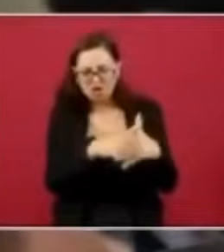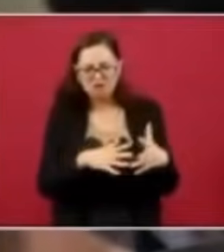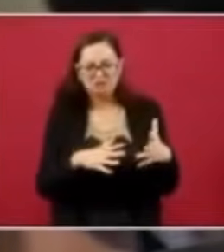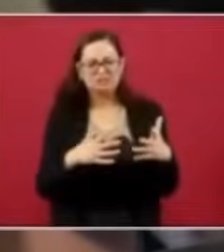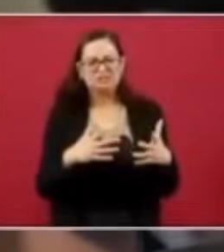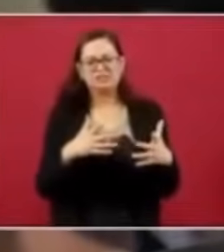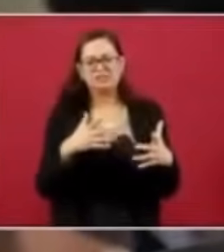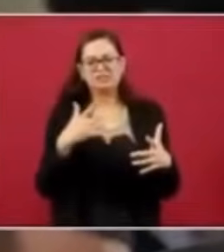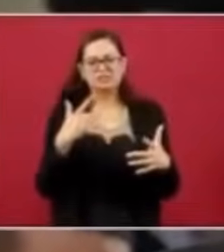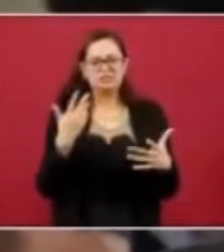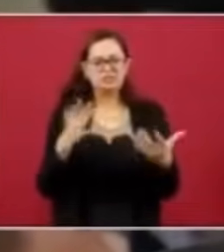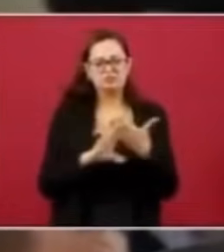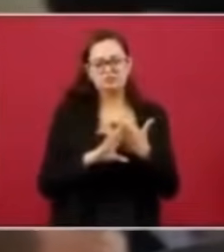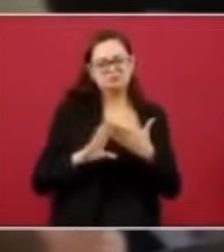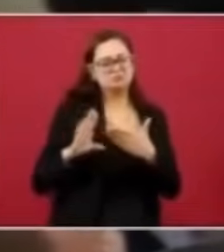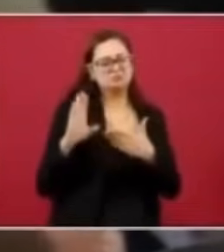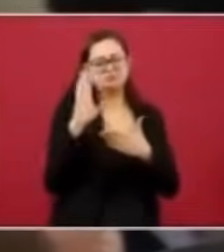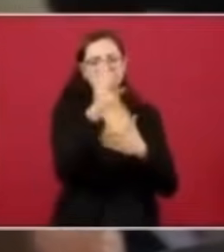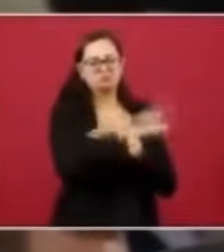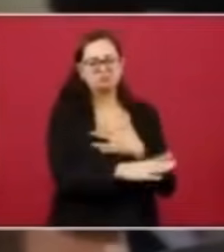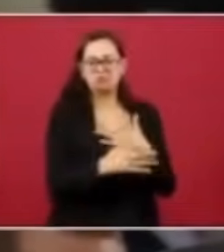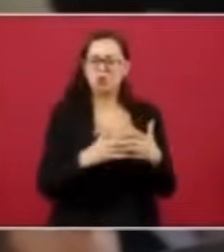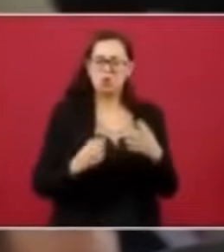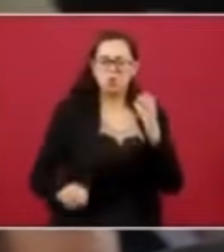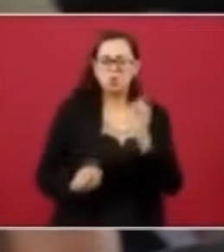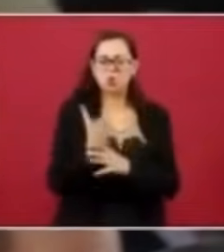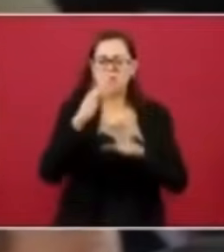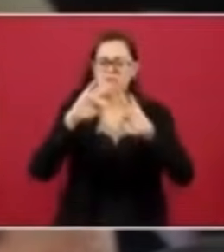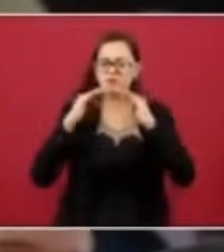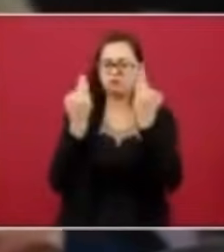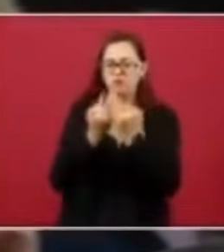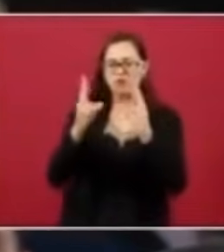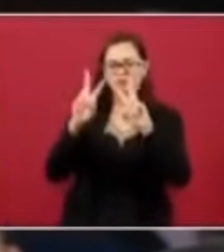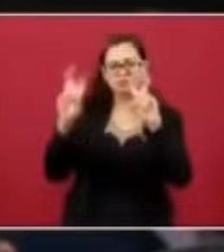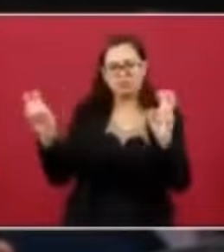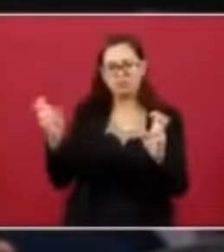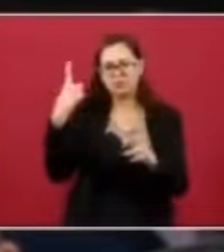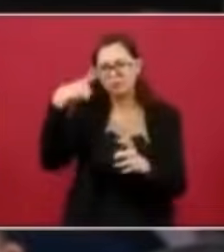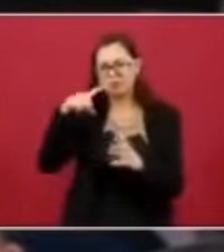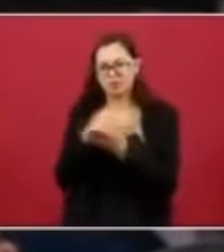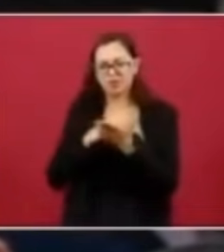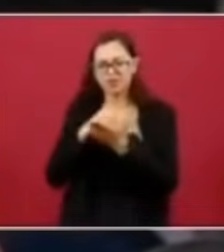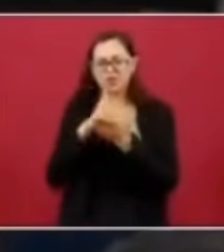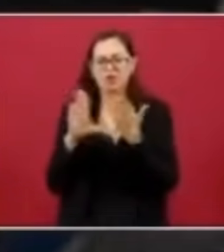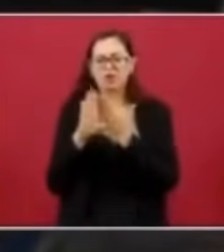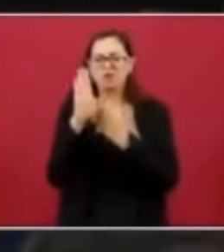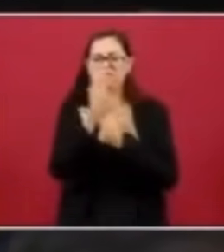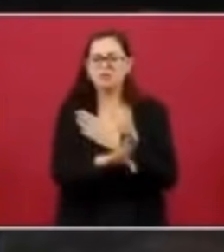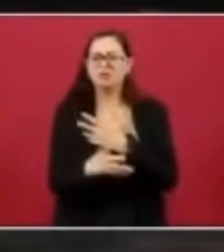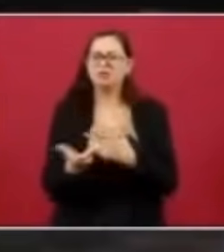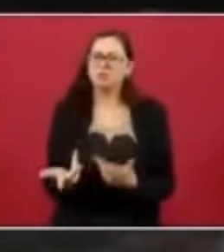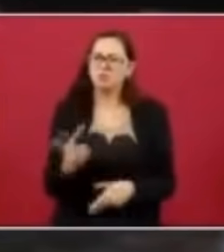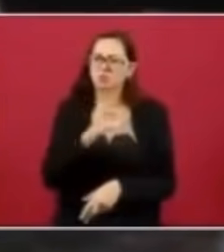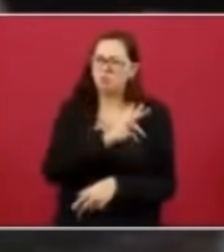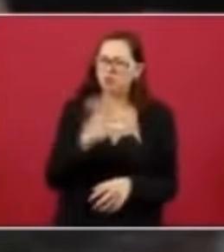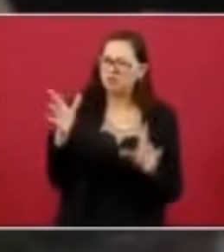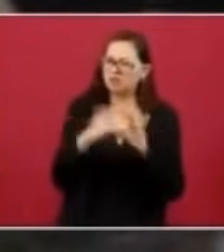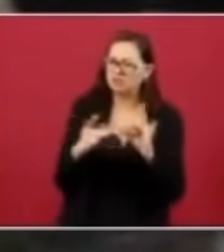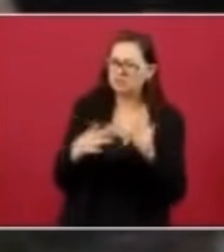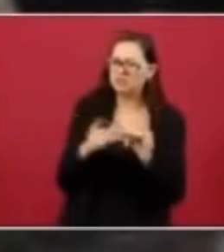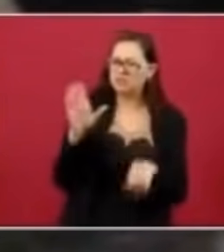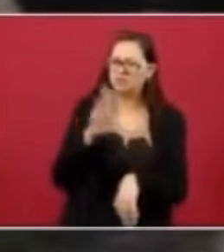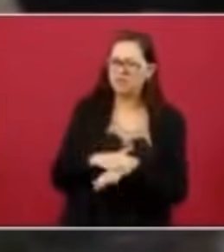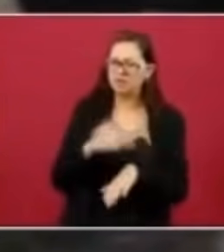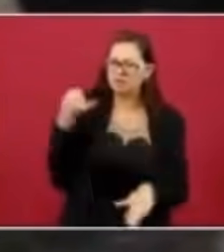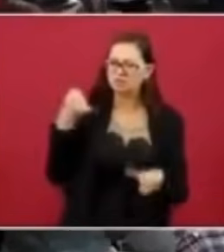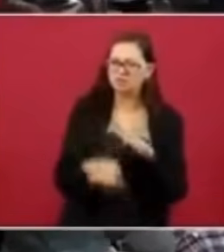lucha y la política en materia de drogas. Entonces, quisiera ver si nos pudiese detallar un poco cómo